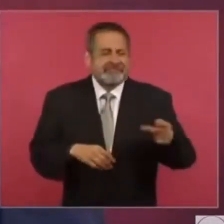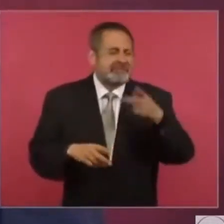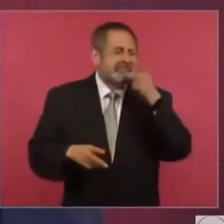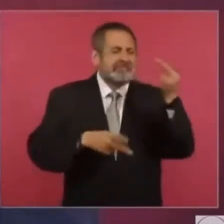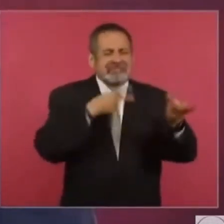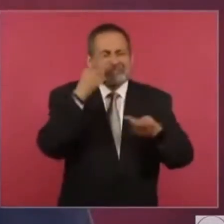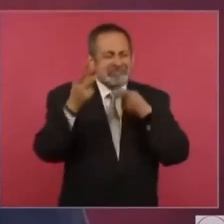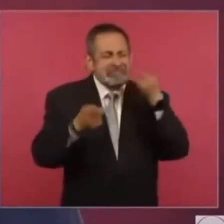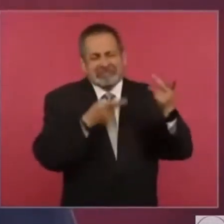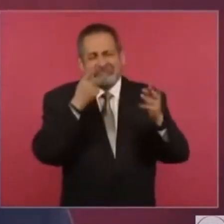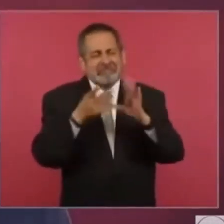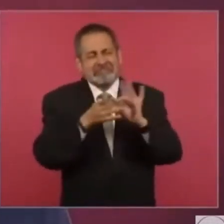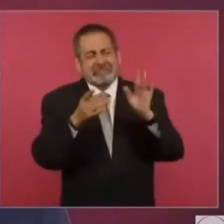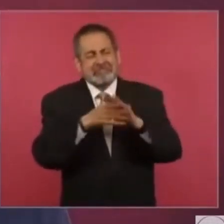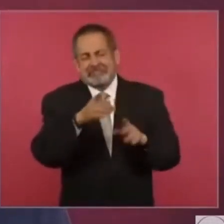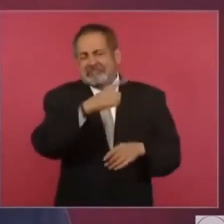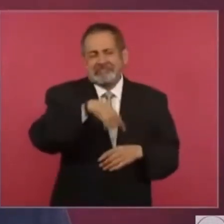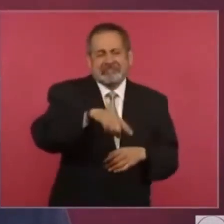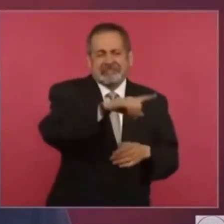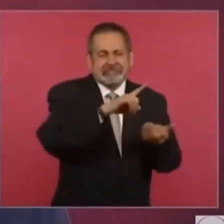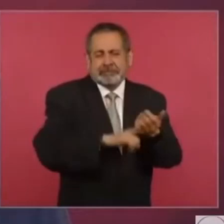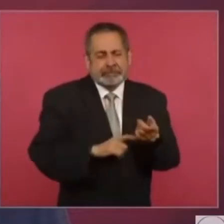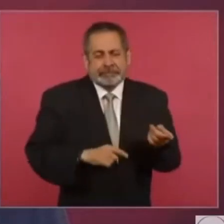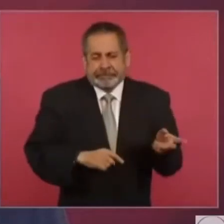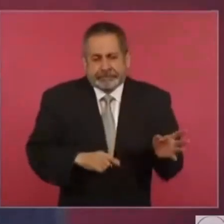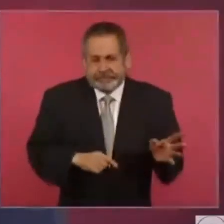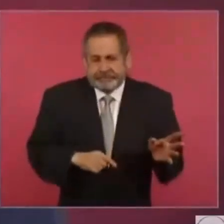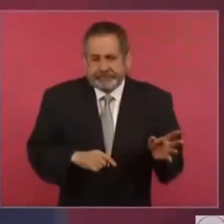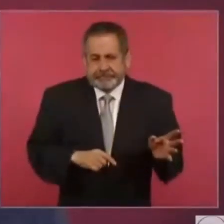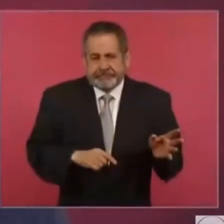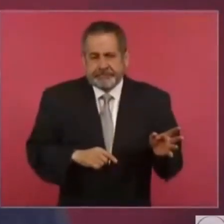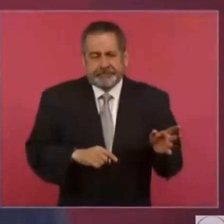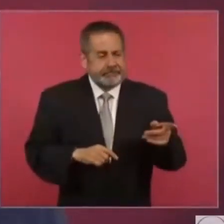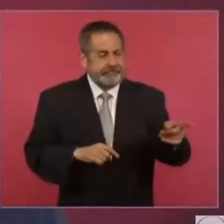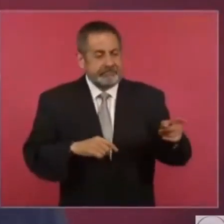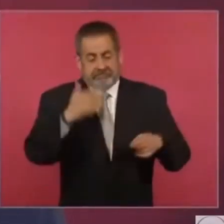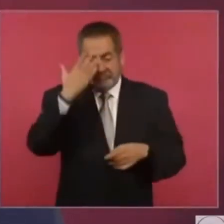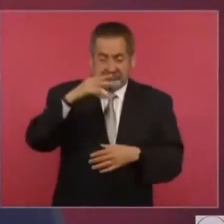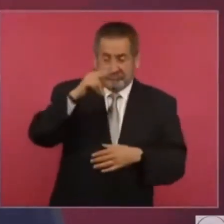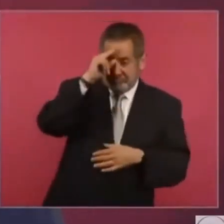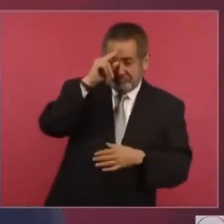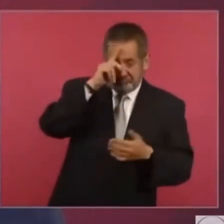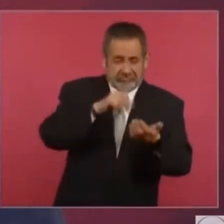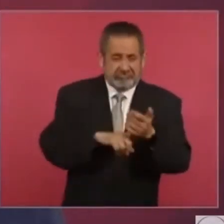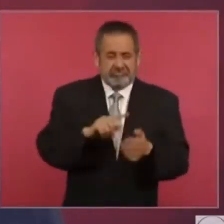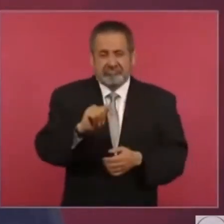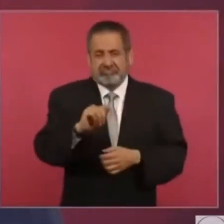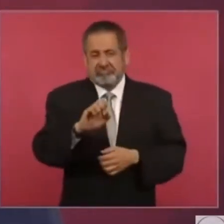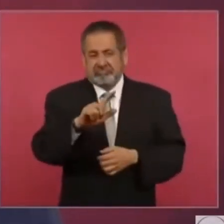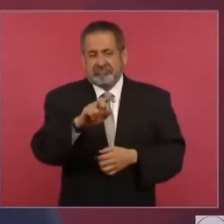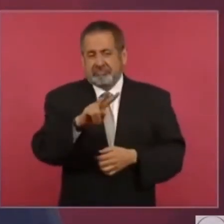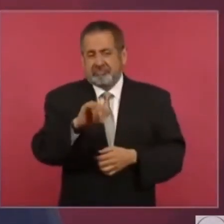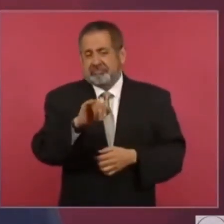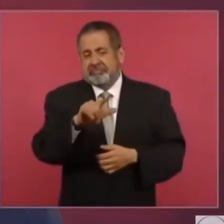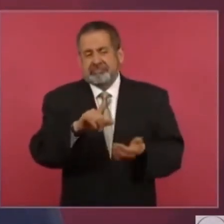los analistas, ¿no?, sabiondos de Televisa,